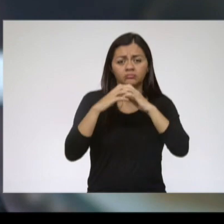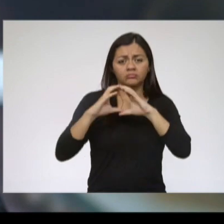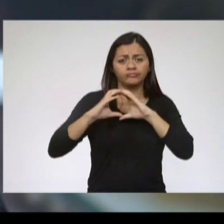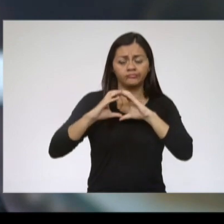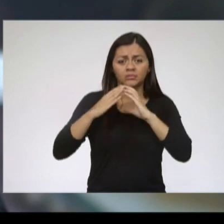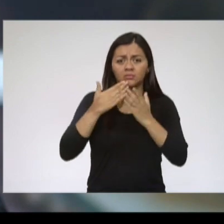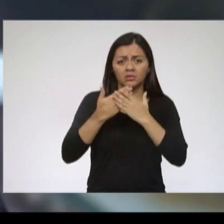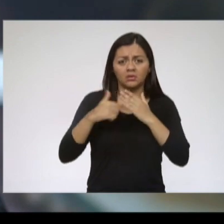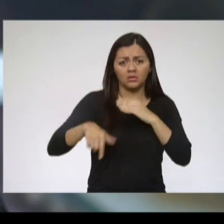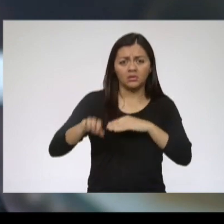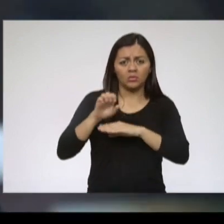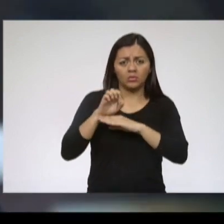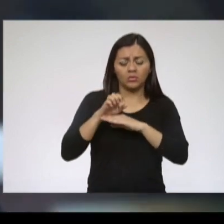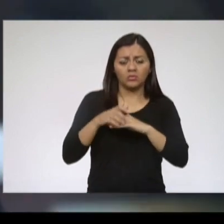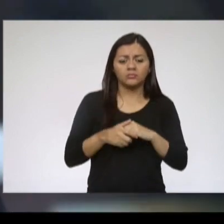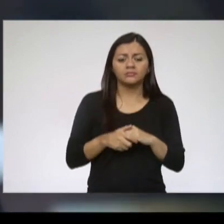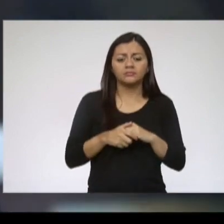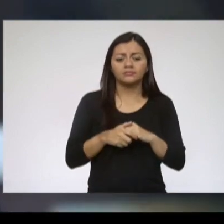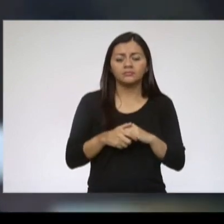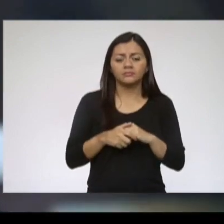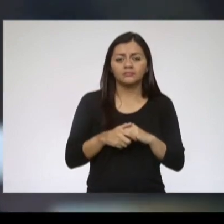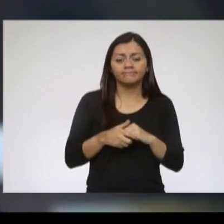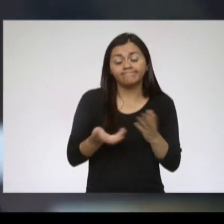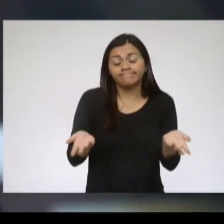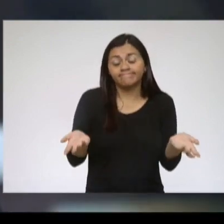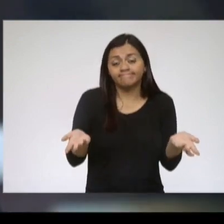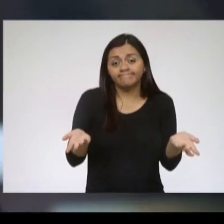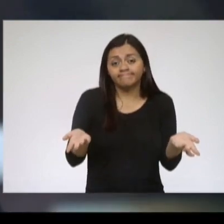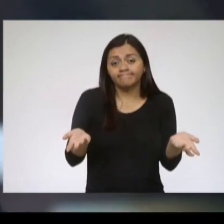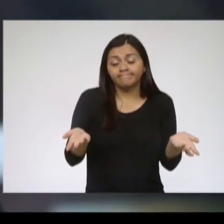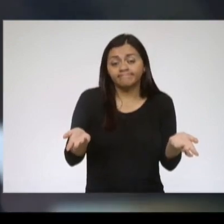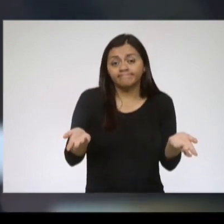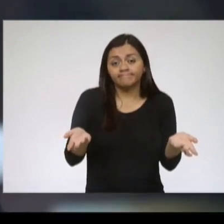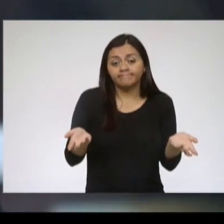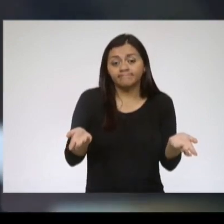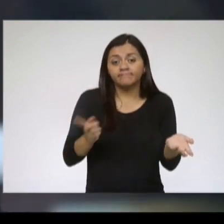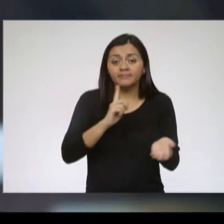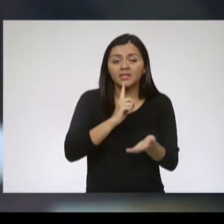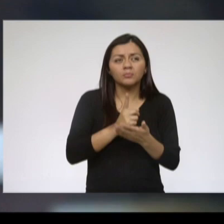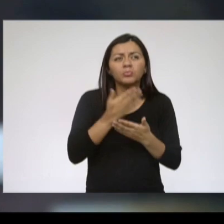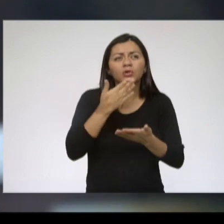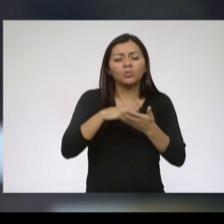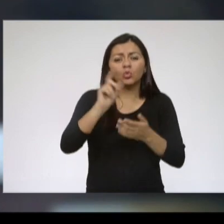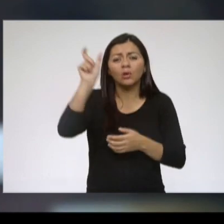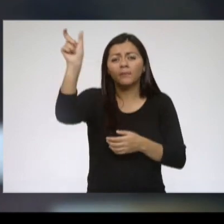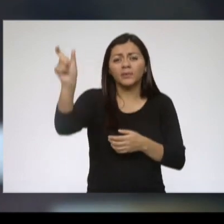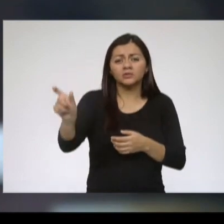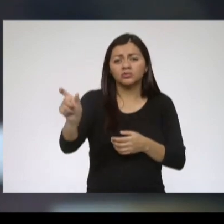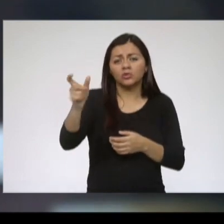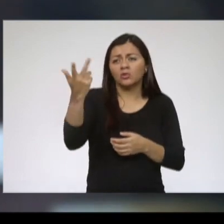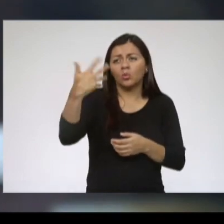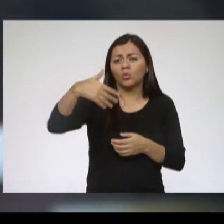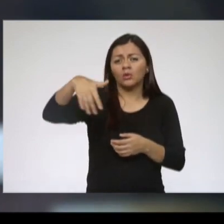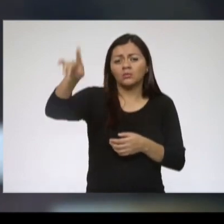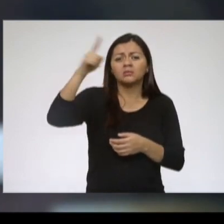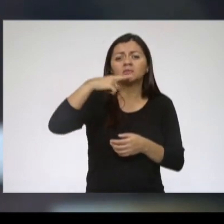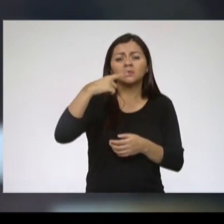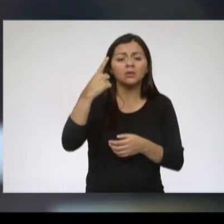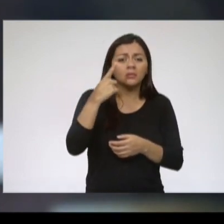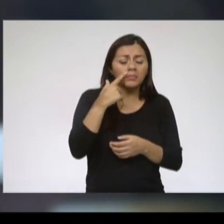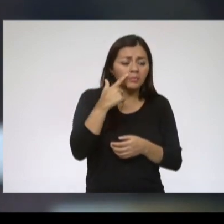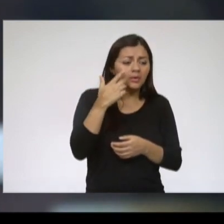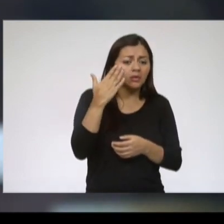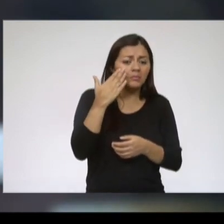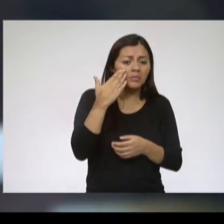existe en este país. Claro, o sea, díganle a Juanita, a Pepito, que se quedó sin sus padres y